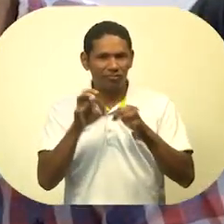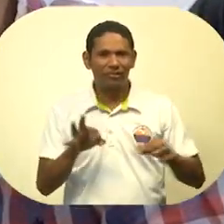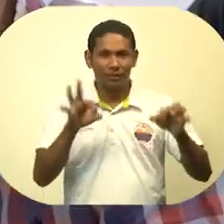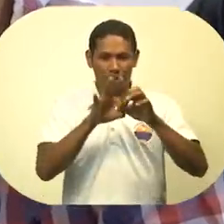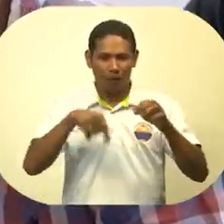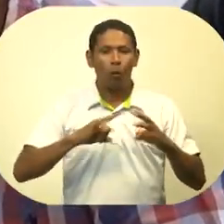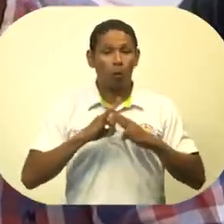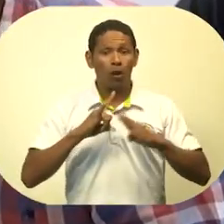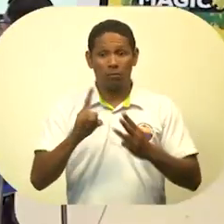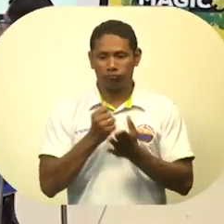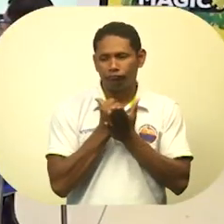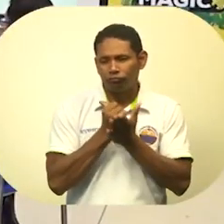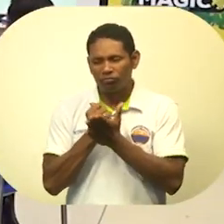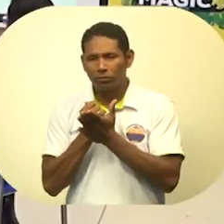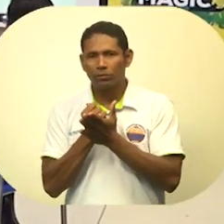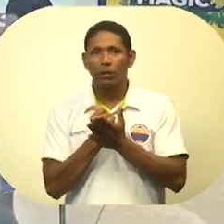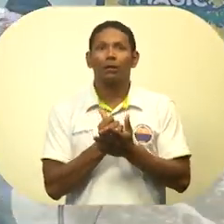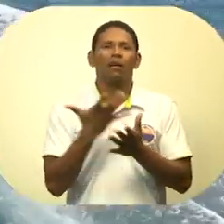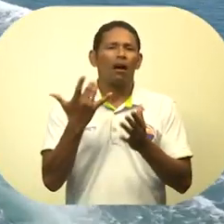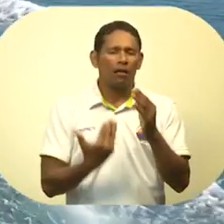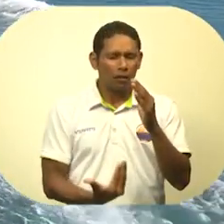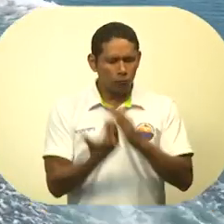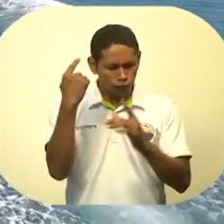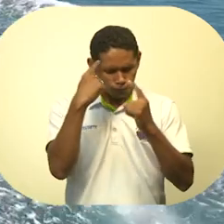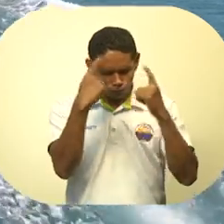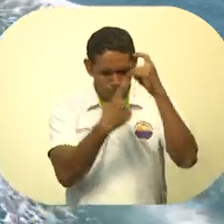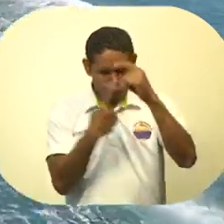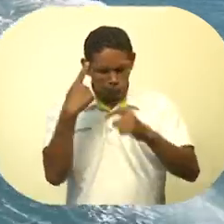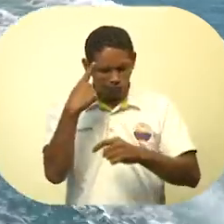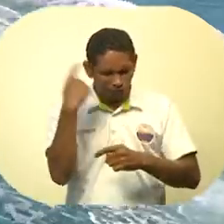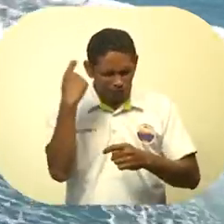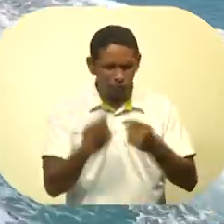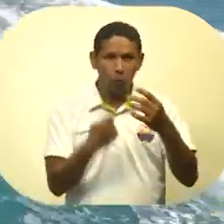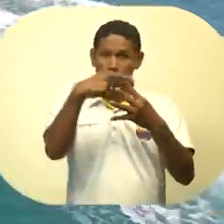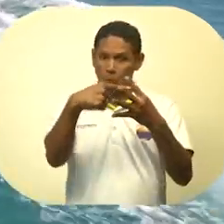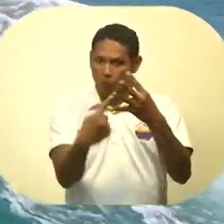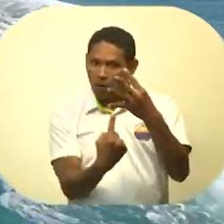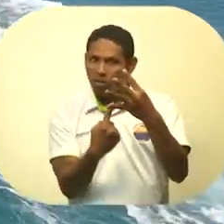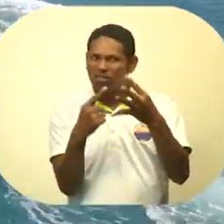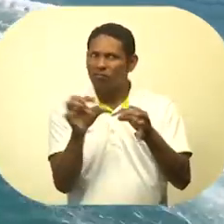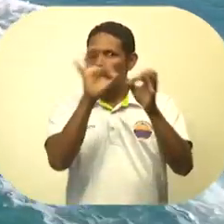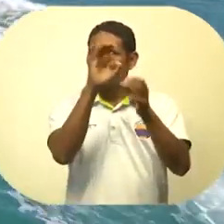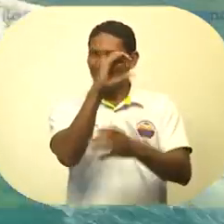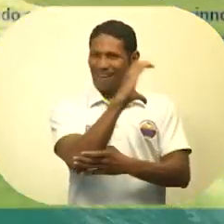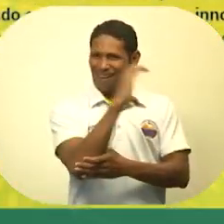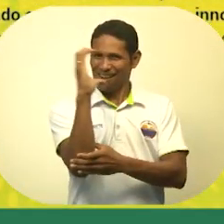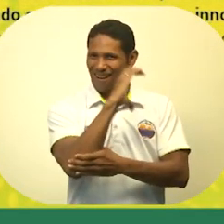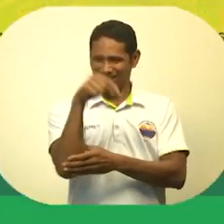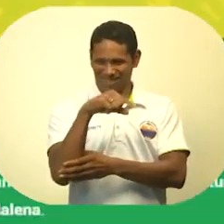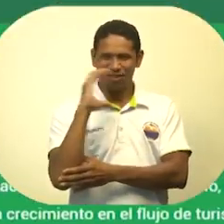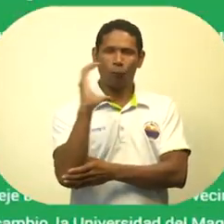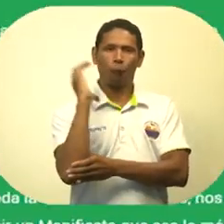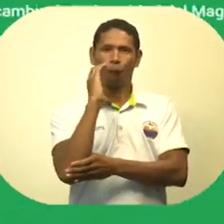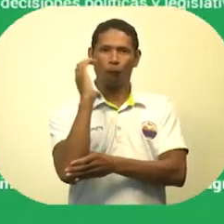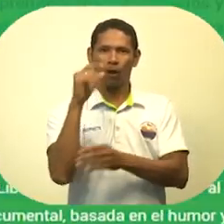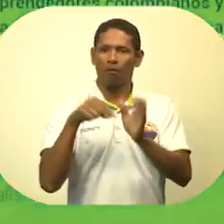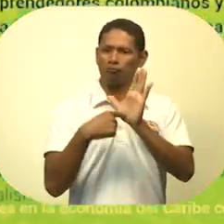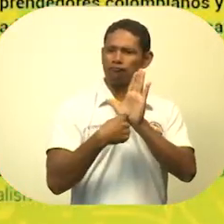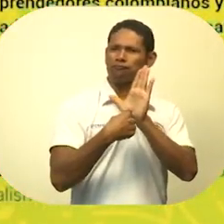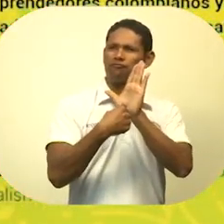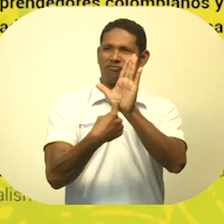esta casa de estudios superiores, donde se pactaron 4 desafíos enfocados a proyectar desde el Caribe colombiano hacia toda Iberoamérica